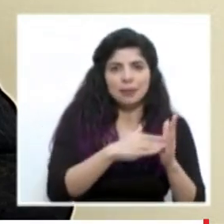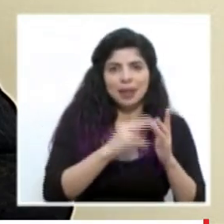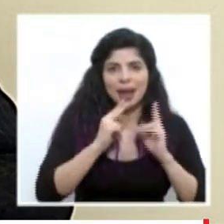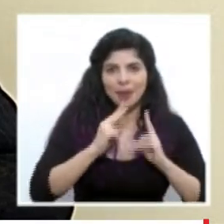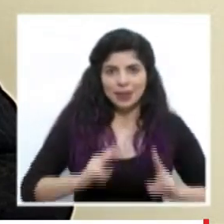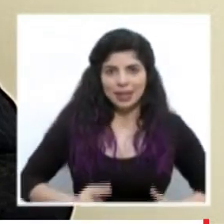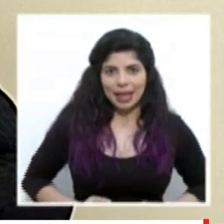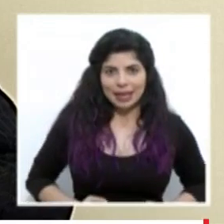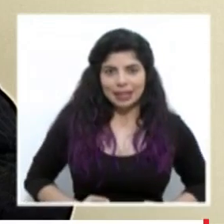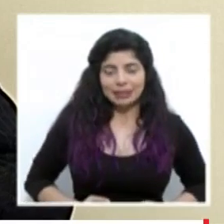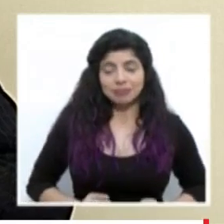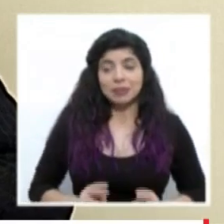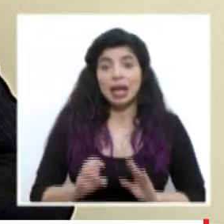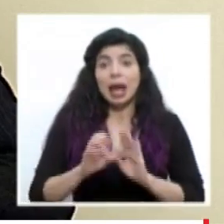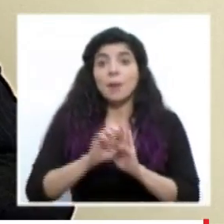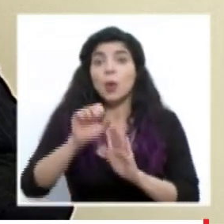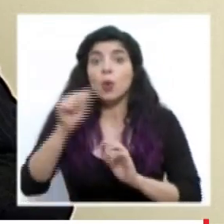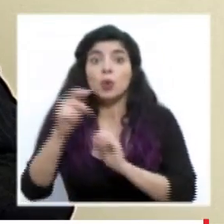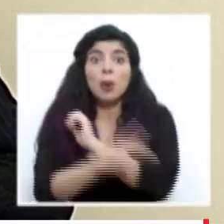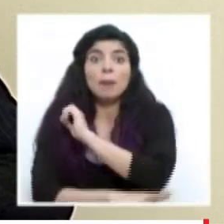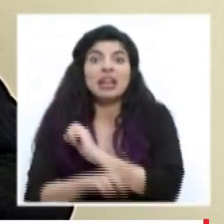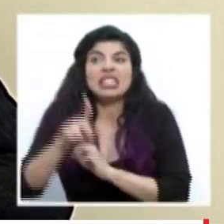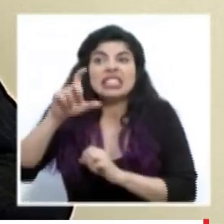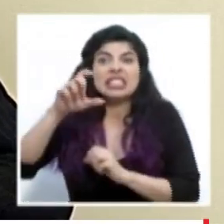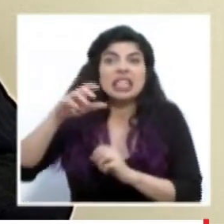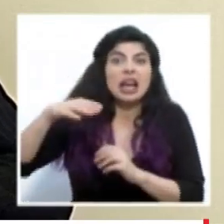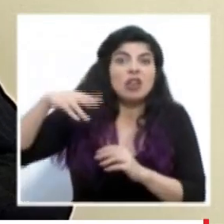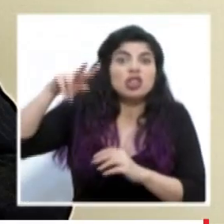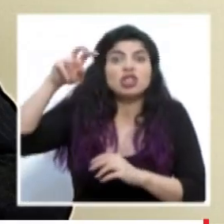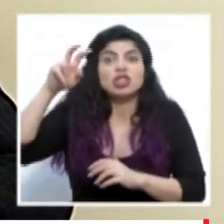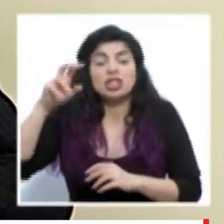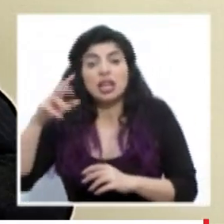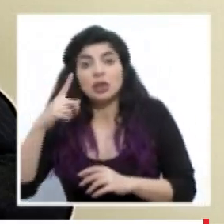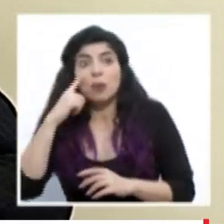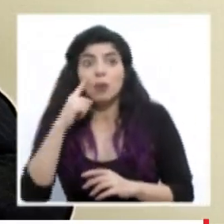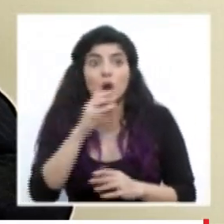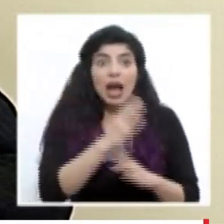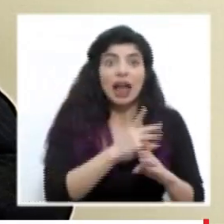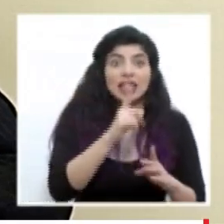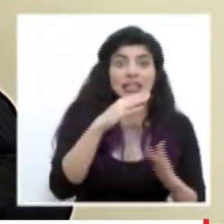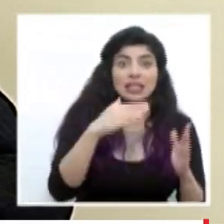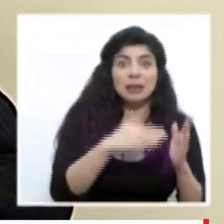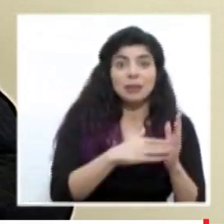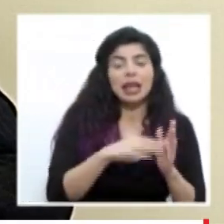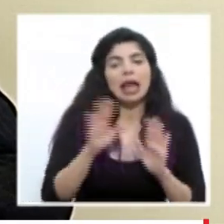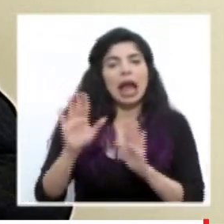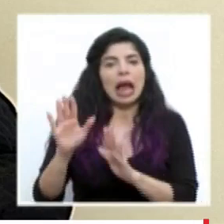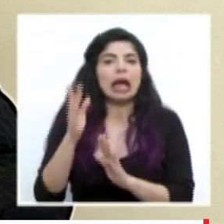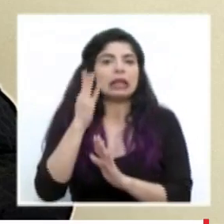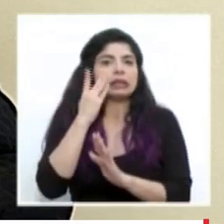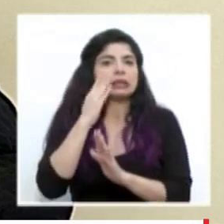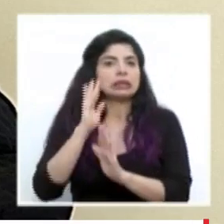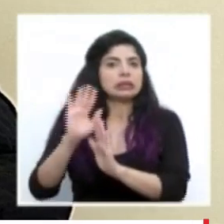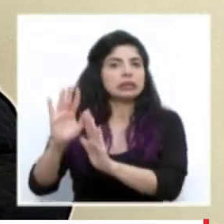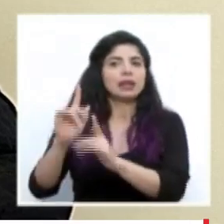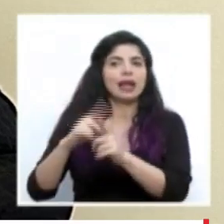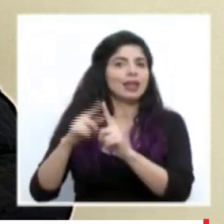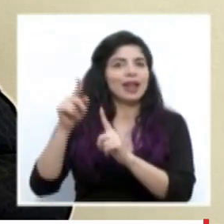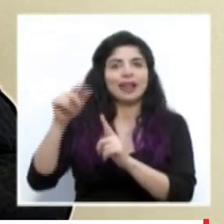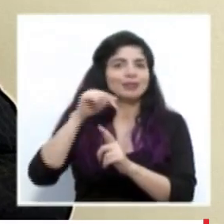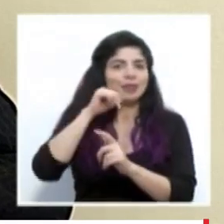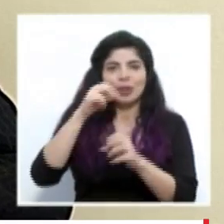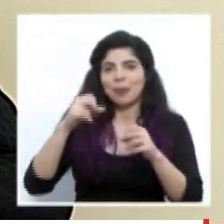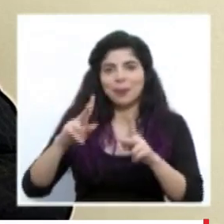ejemplo. Ya situaciones de países que tienen 100 y resto, ¿verdad? 200 por 100.000, ya es un asunto que nos preocupa y que pues obviamente no